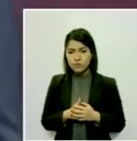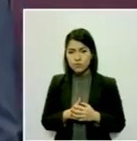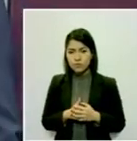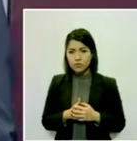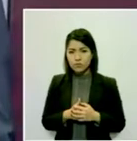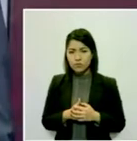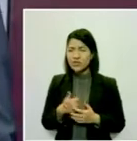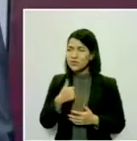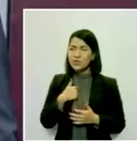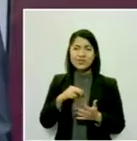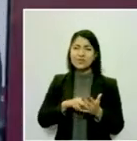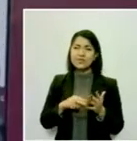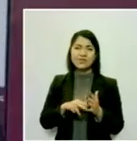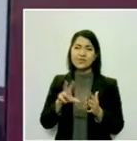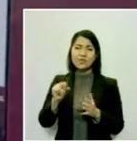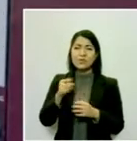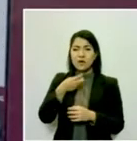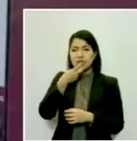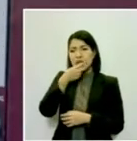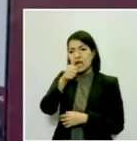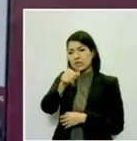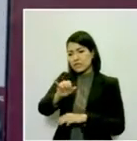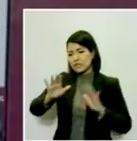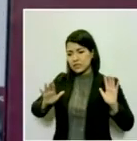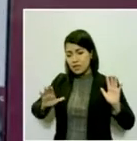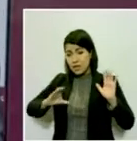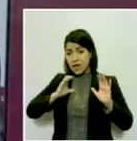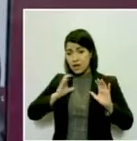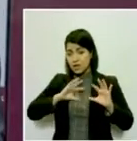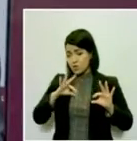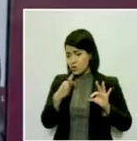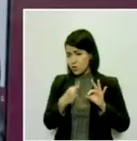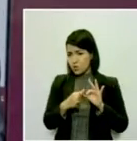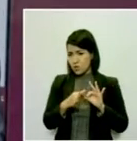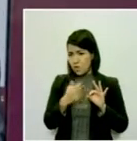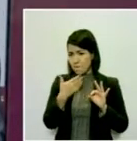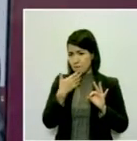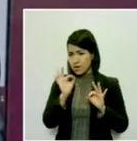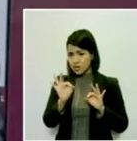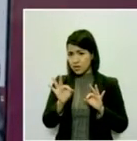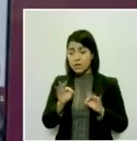pues yo no soy ingeniero, pero sí me lo dijeron, de muy buena calidad, que es